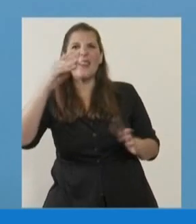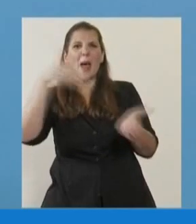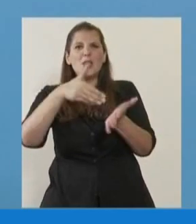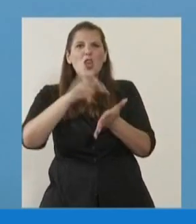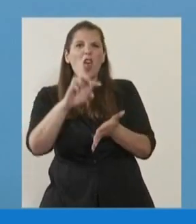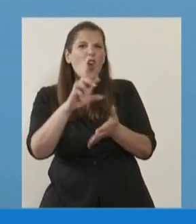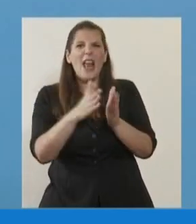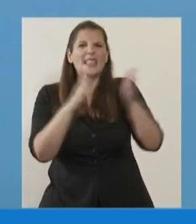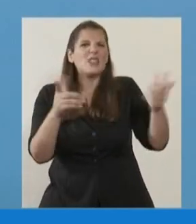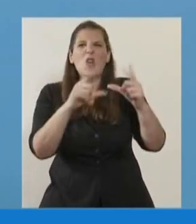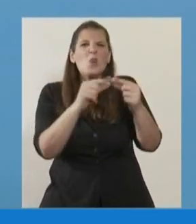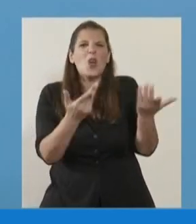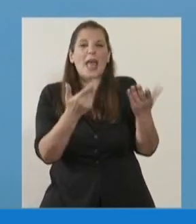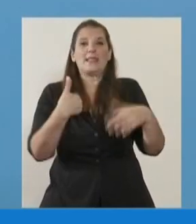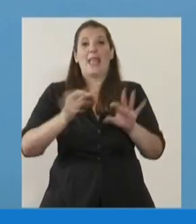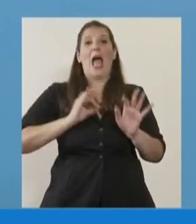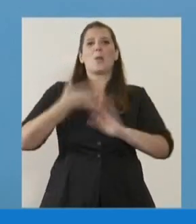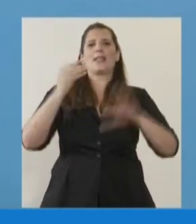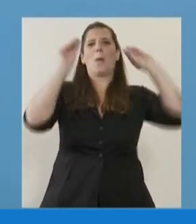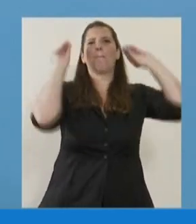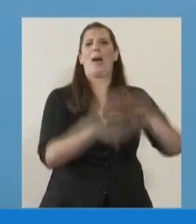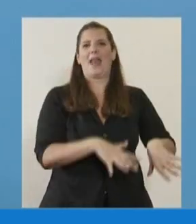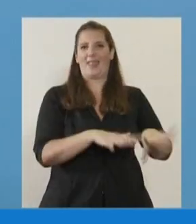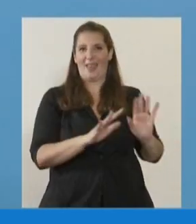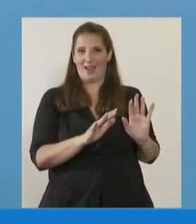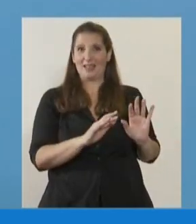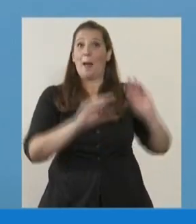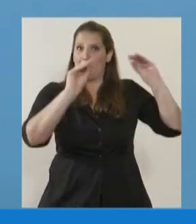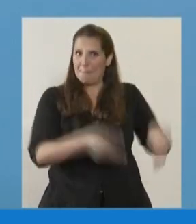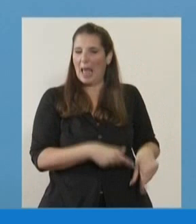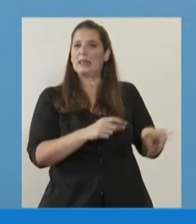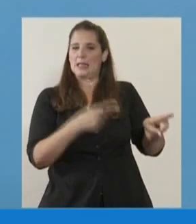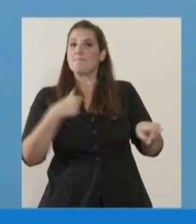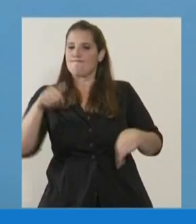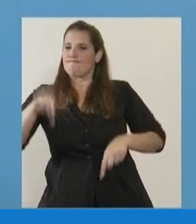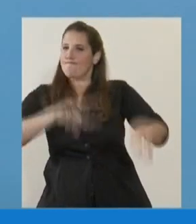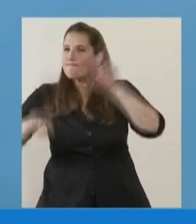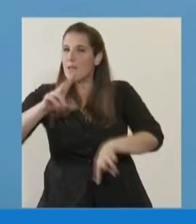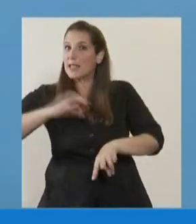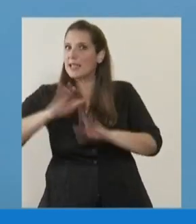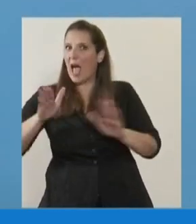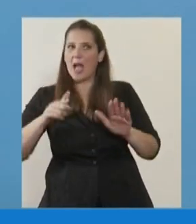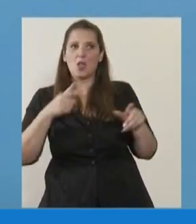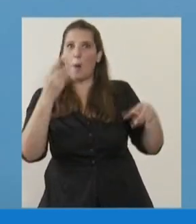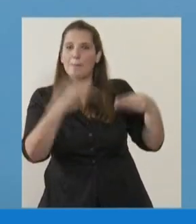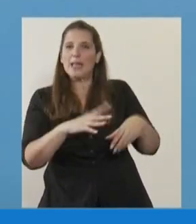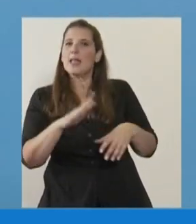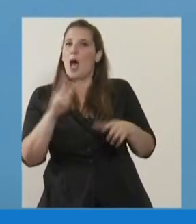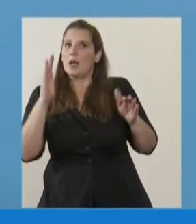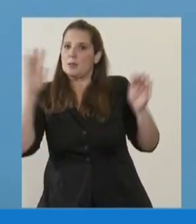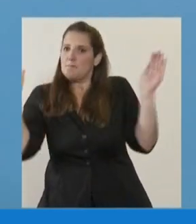del año pasado. Nosotros vamos a trabajar como para reducir, digamos, esa pérdida este año lo máximo posible. Esta es